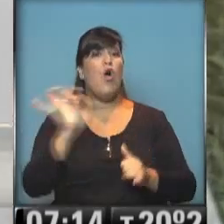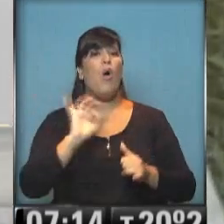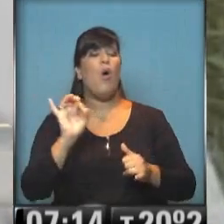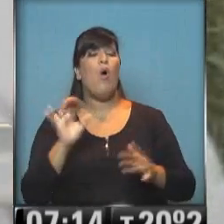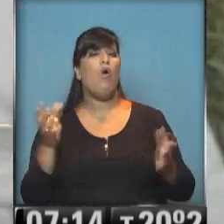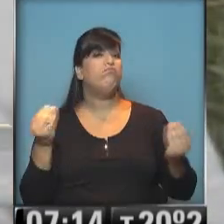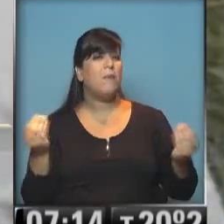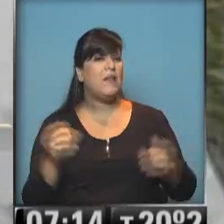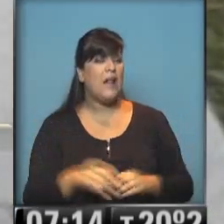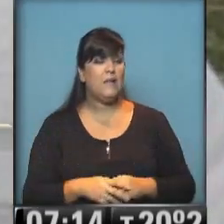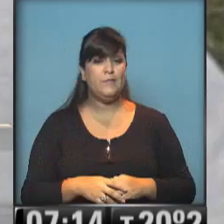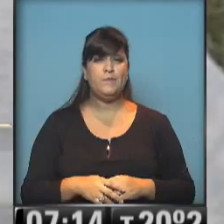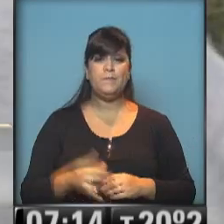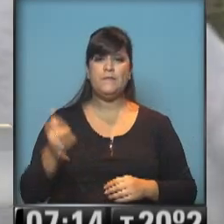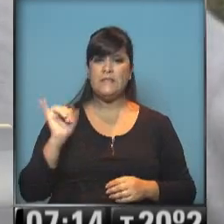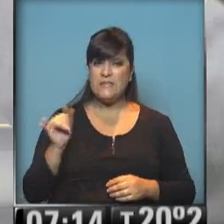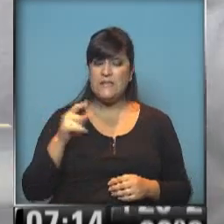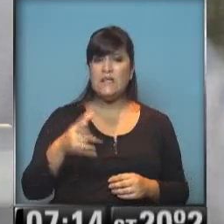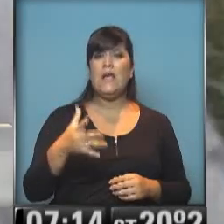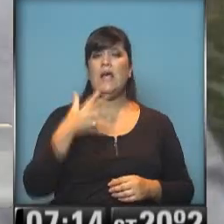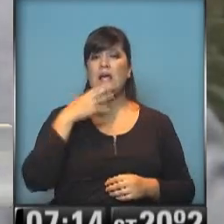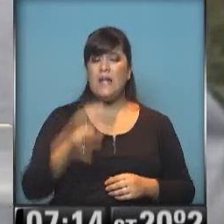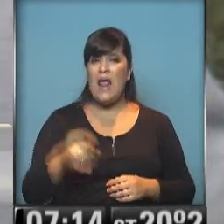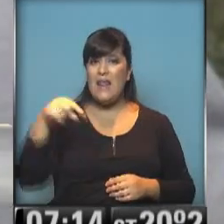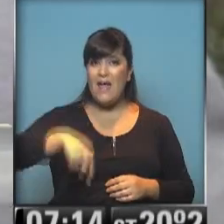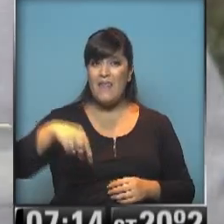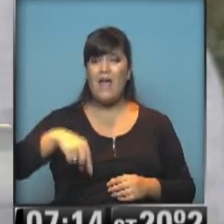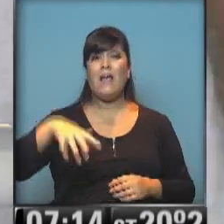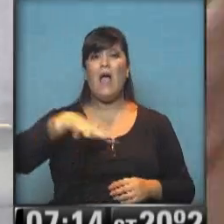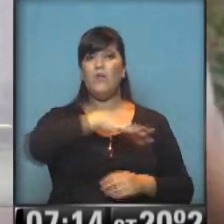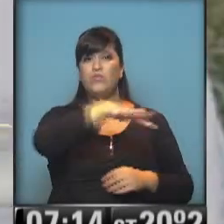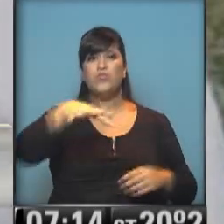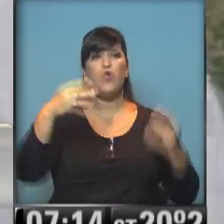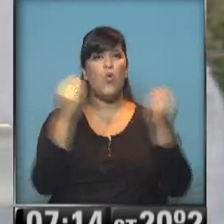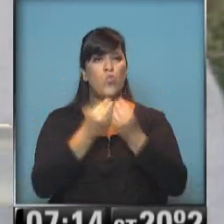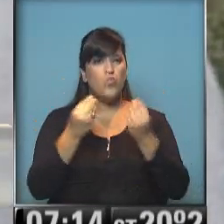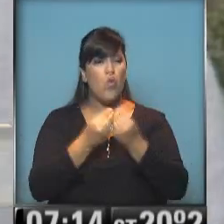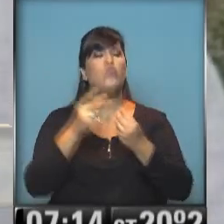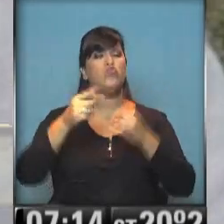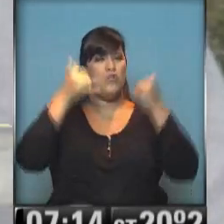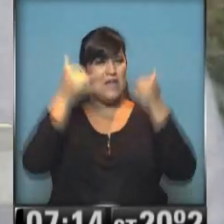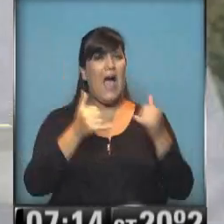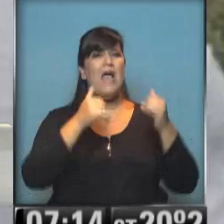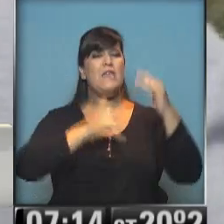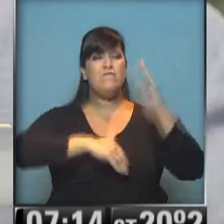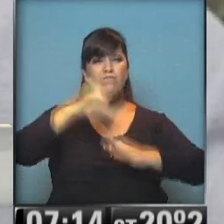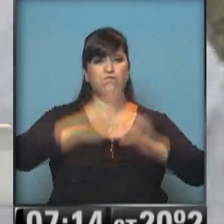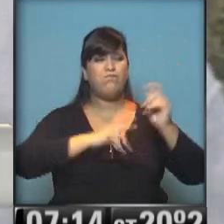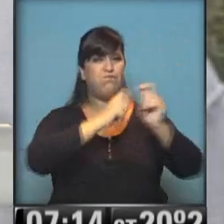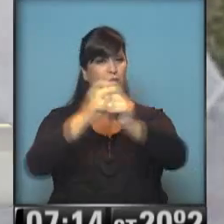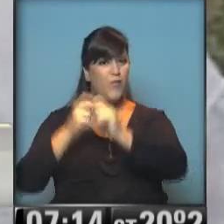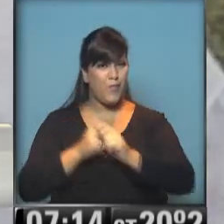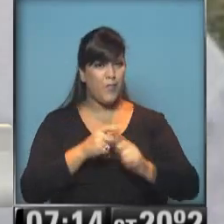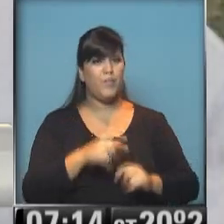controlar esto? Sí, el relieve topográfico de la zona está cruzado por varias vías de escurrimiento de agua, vías de escurrimiento natural,